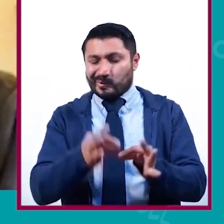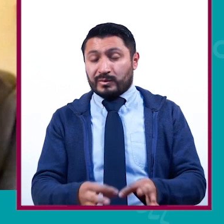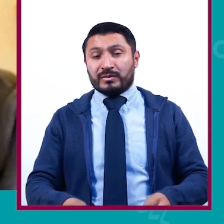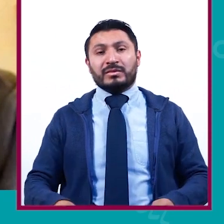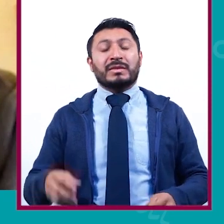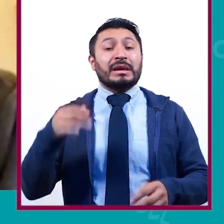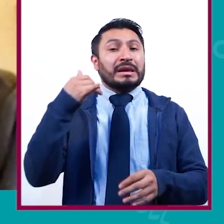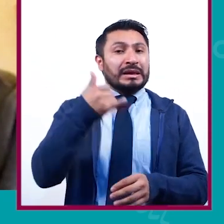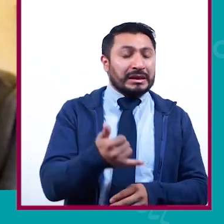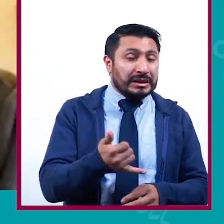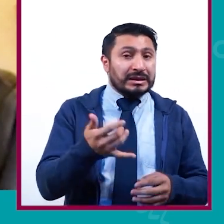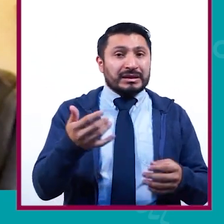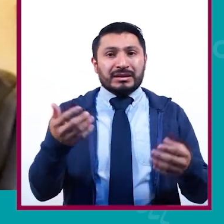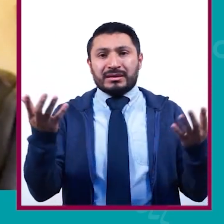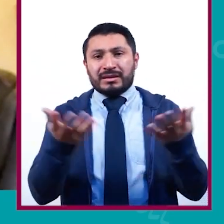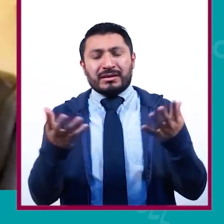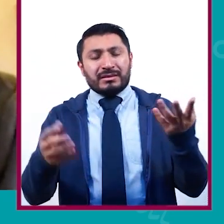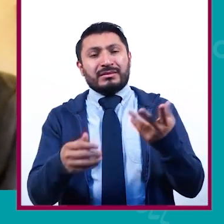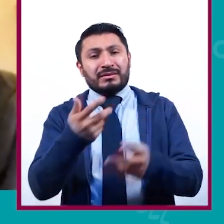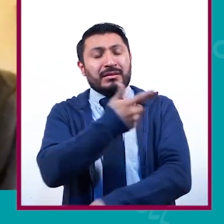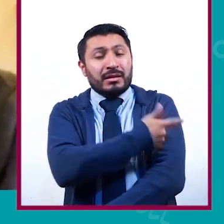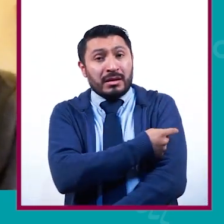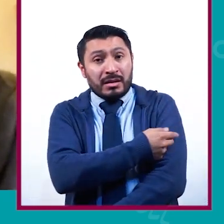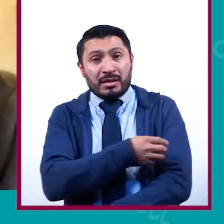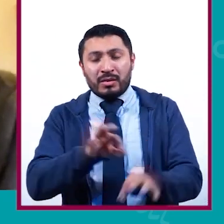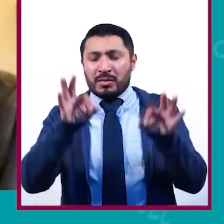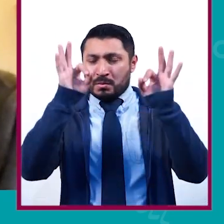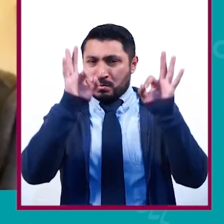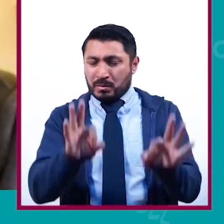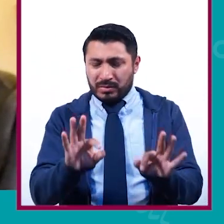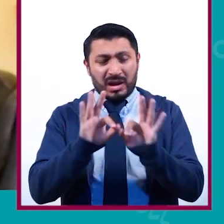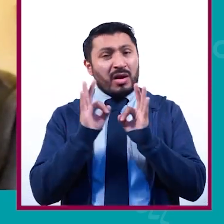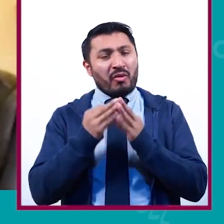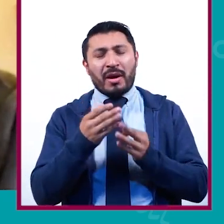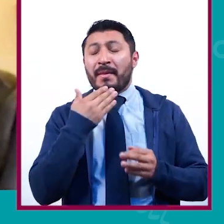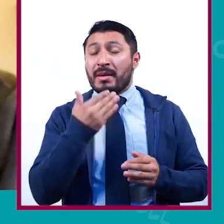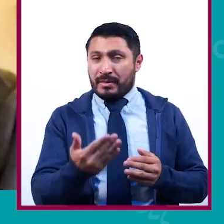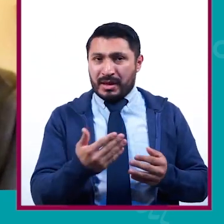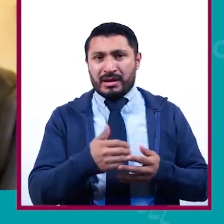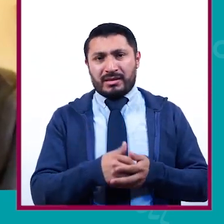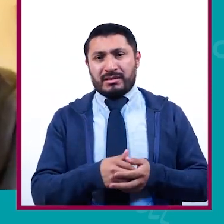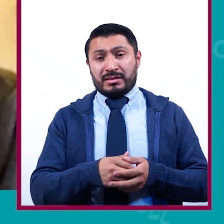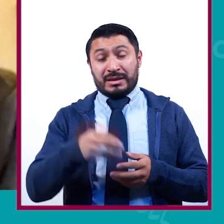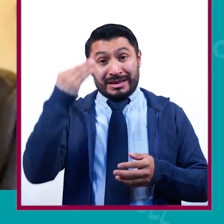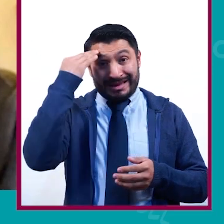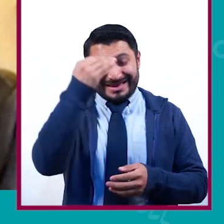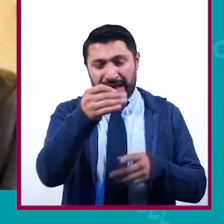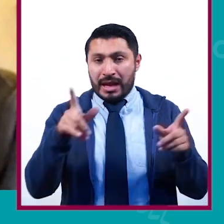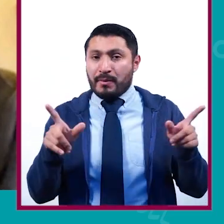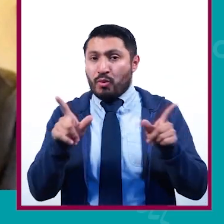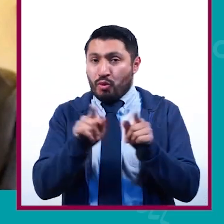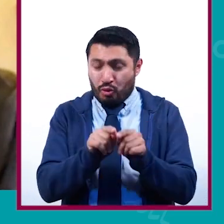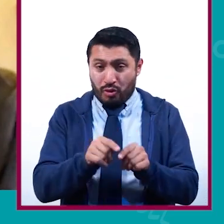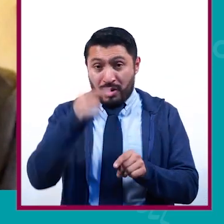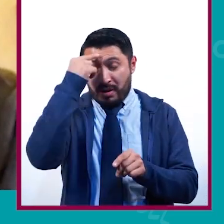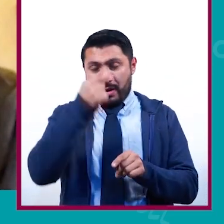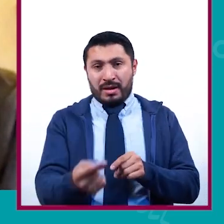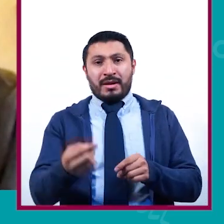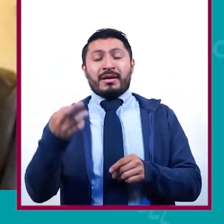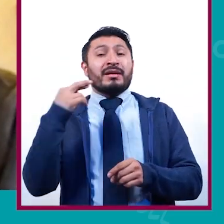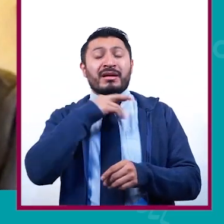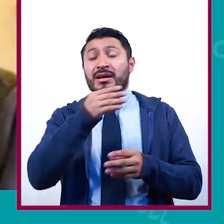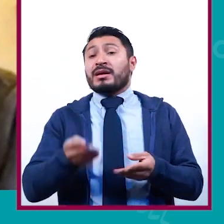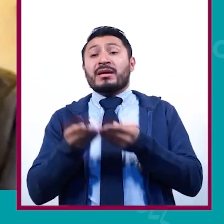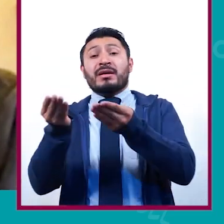concreta y de esta manera generar la vacuna de forma eficiente en un tiempo corto para que